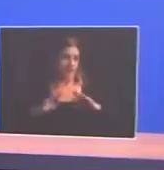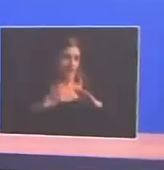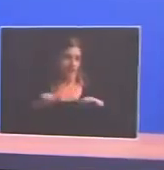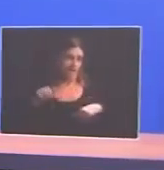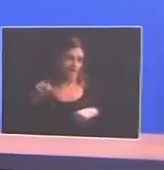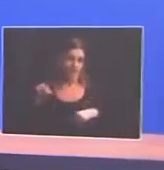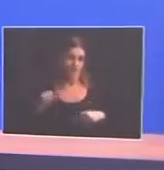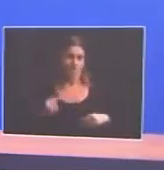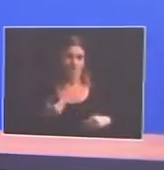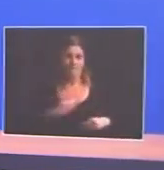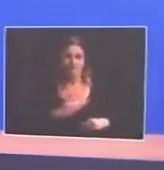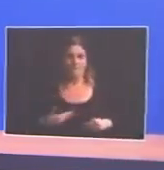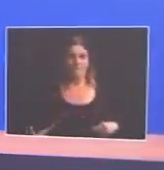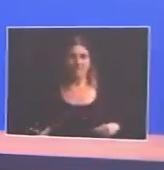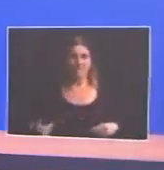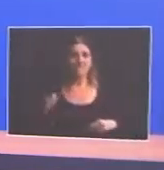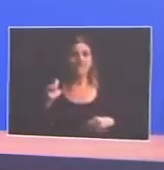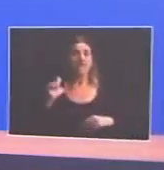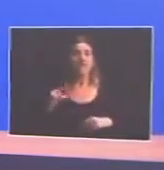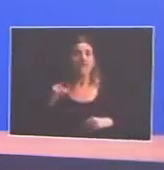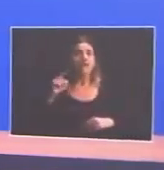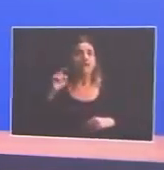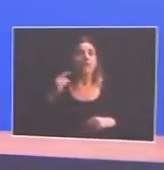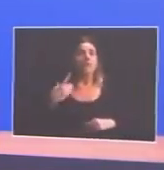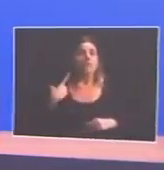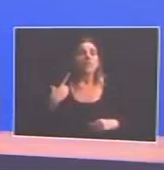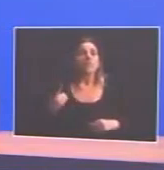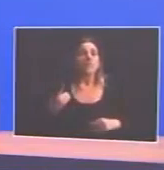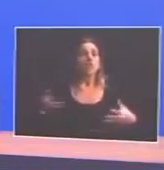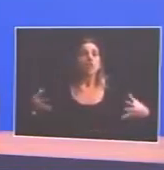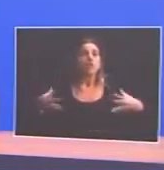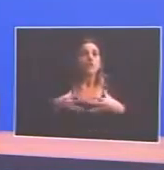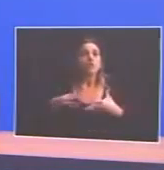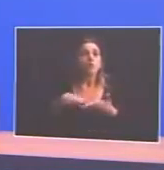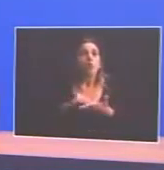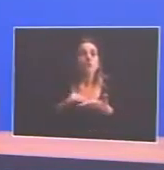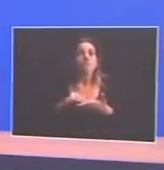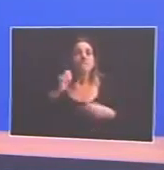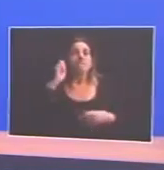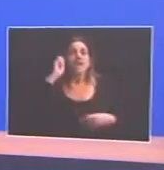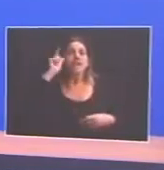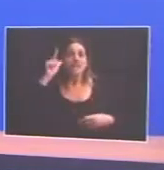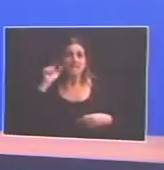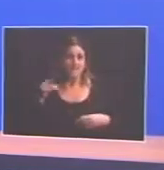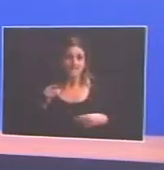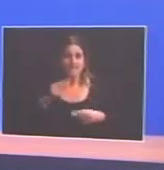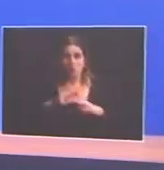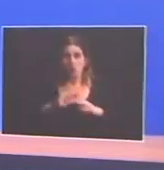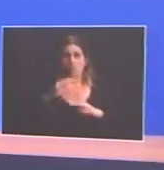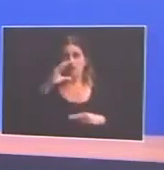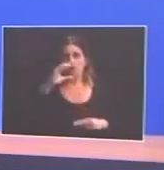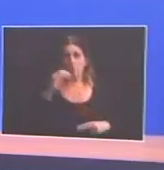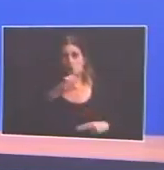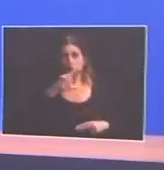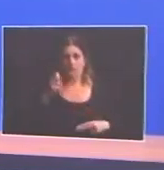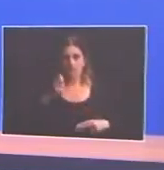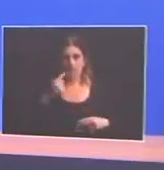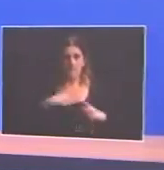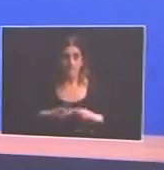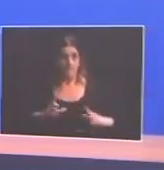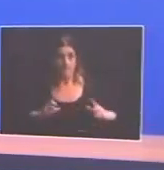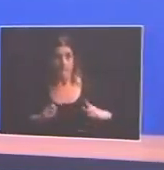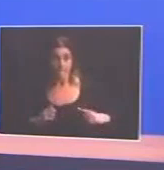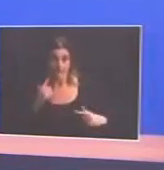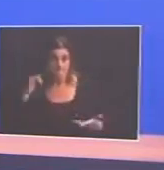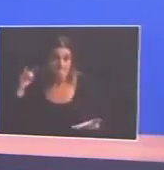país, decidieron instalarse allí con una política de atracción que tiene que ver con las residencias que